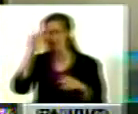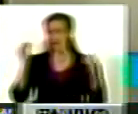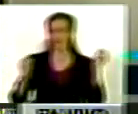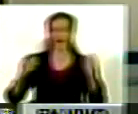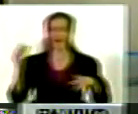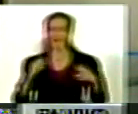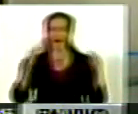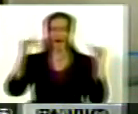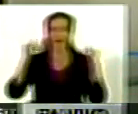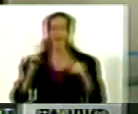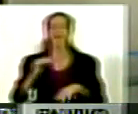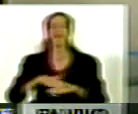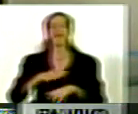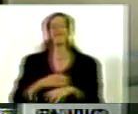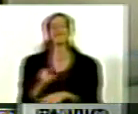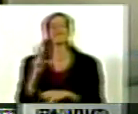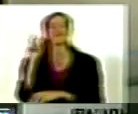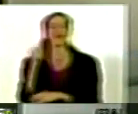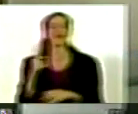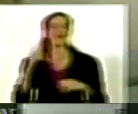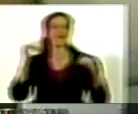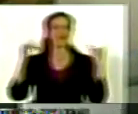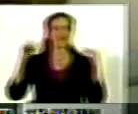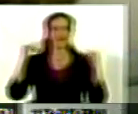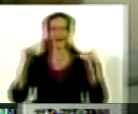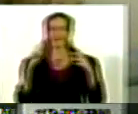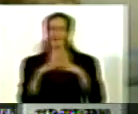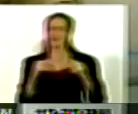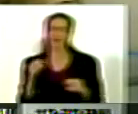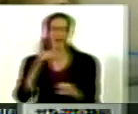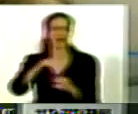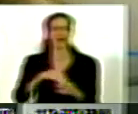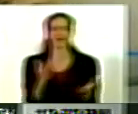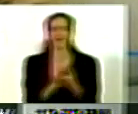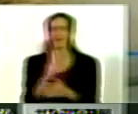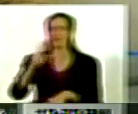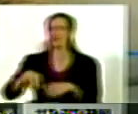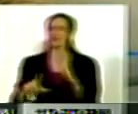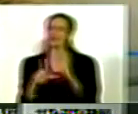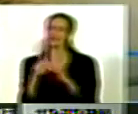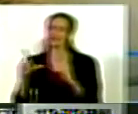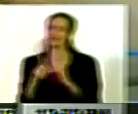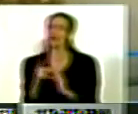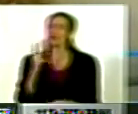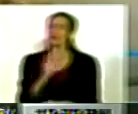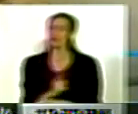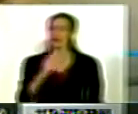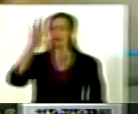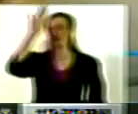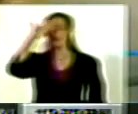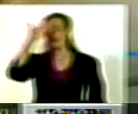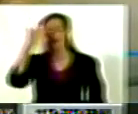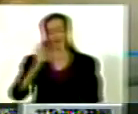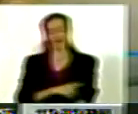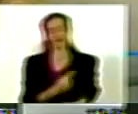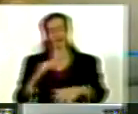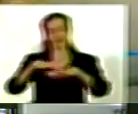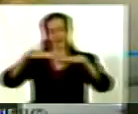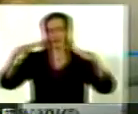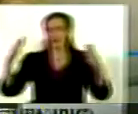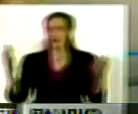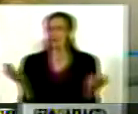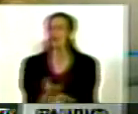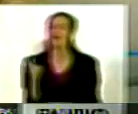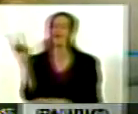carnaval. Jueves y viernes hay fiesta de carnaval en todas las escuelas y liceos. Deben saber nuestros hermanos del mundo que